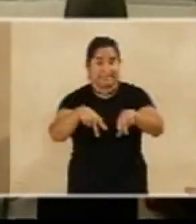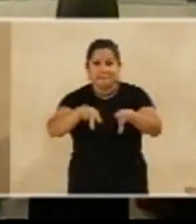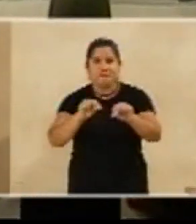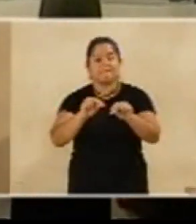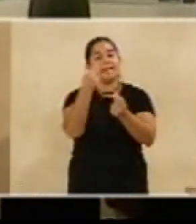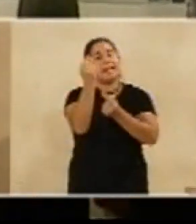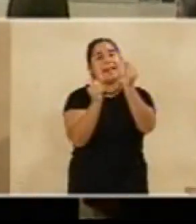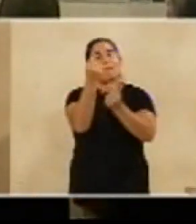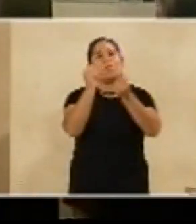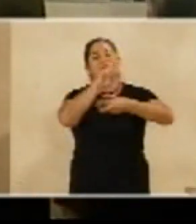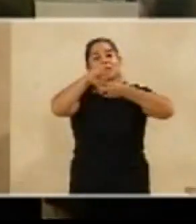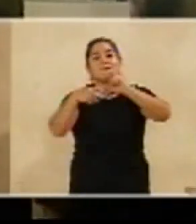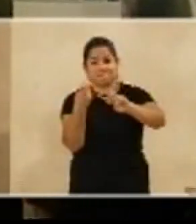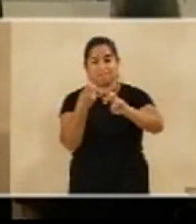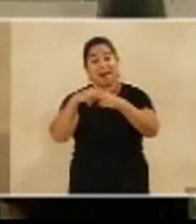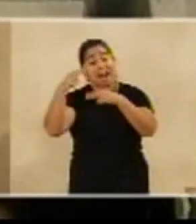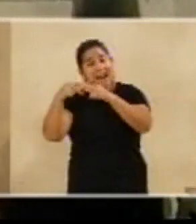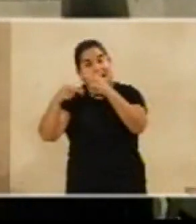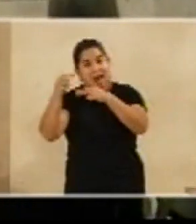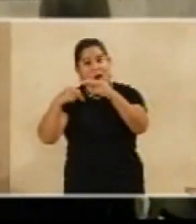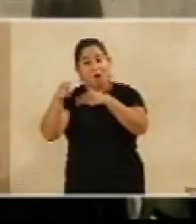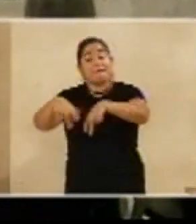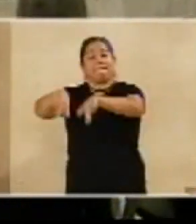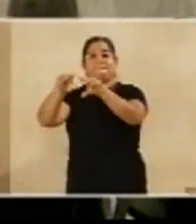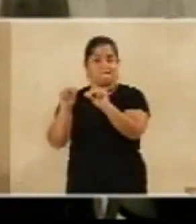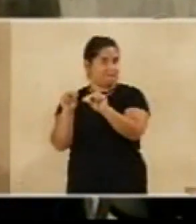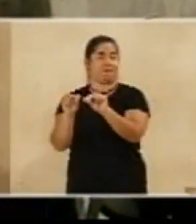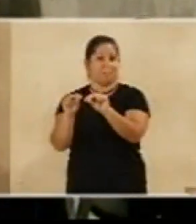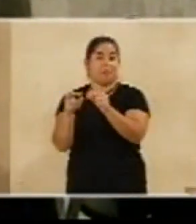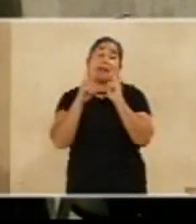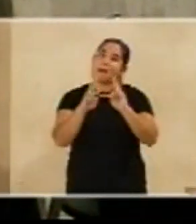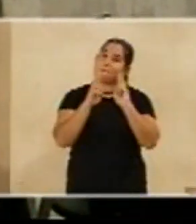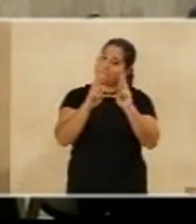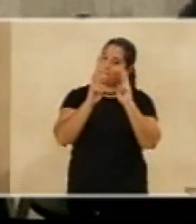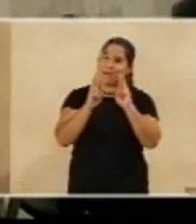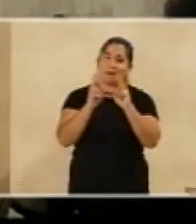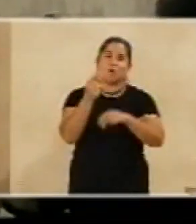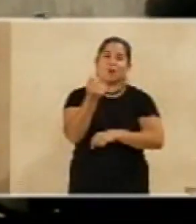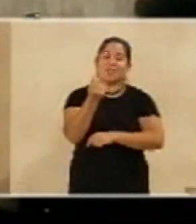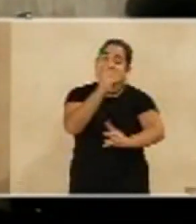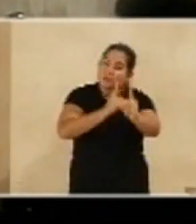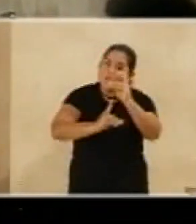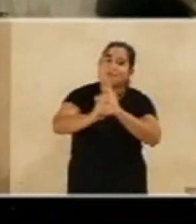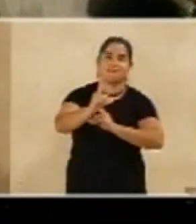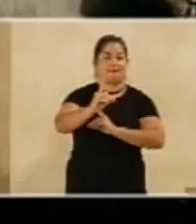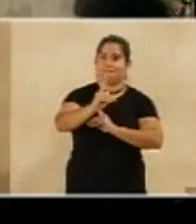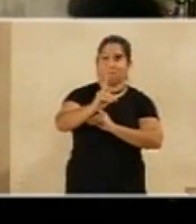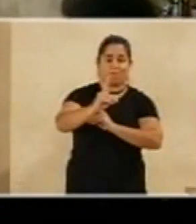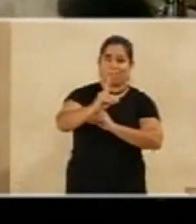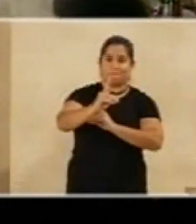casi 4 horas en el que se ha debatido y con mucha intensidad la rebaja del impuesto de plusvalías.